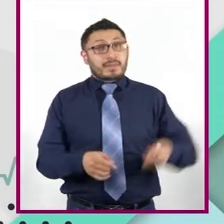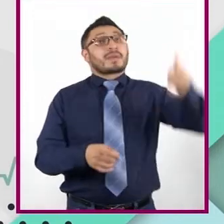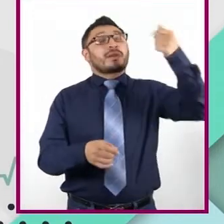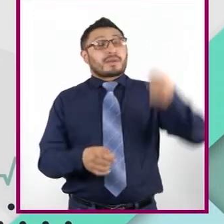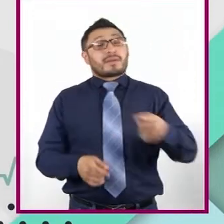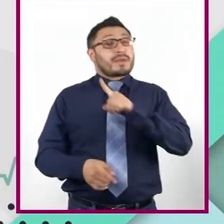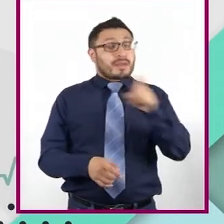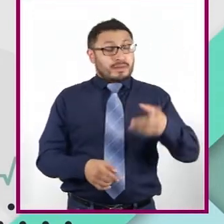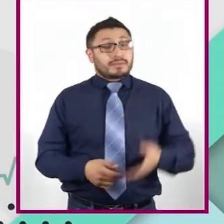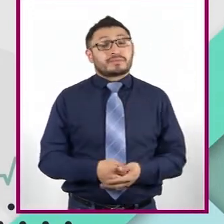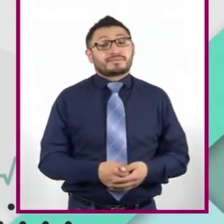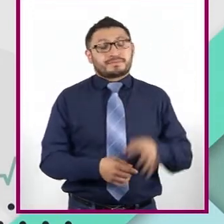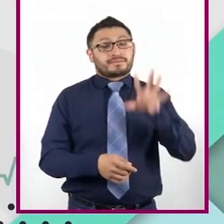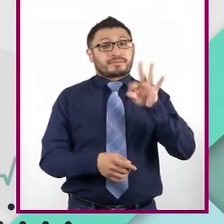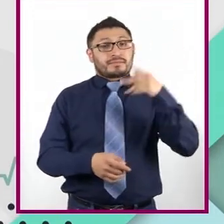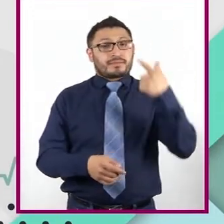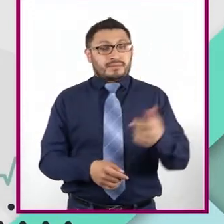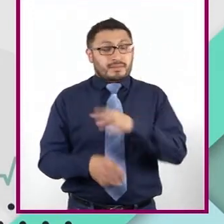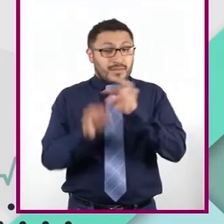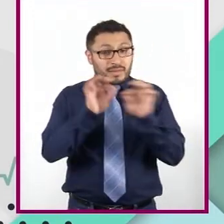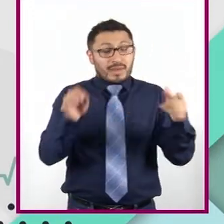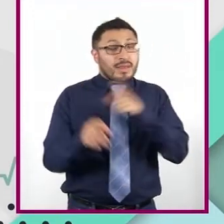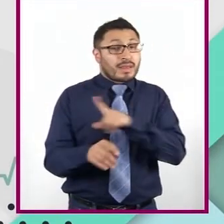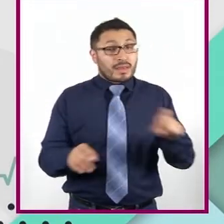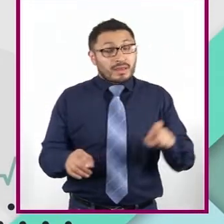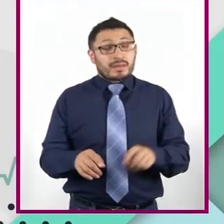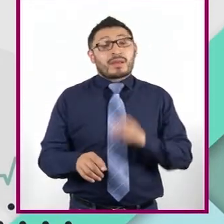lanzamientos? Es 47 entre 100,